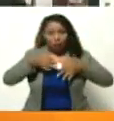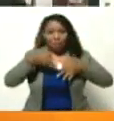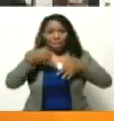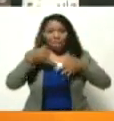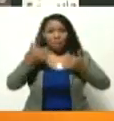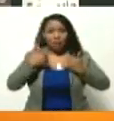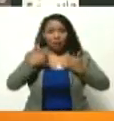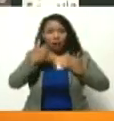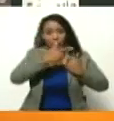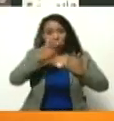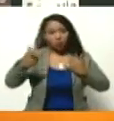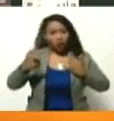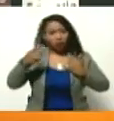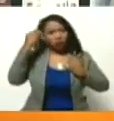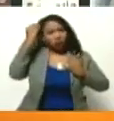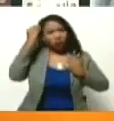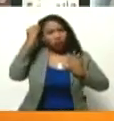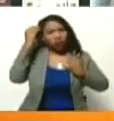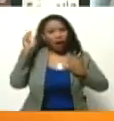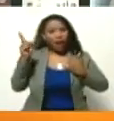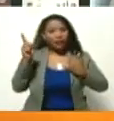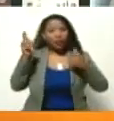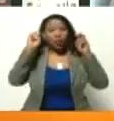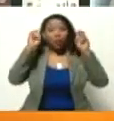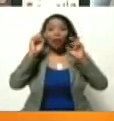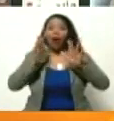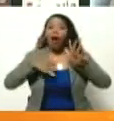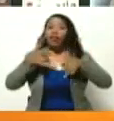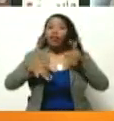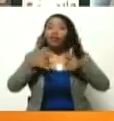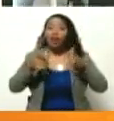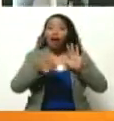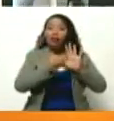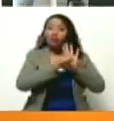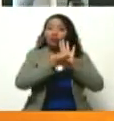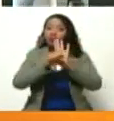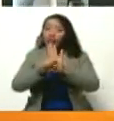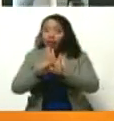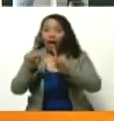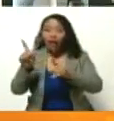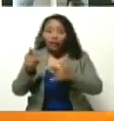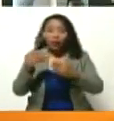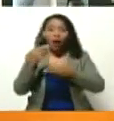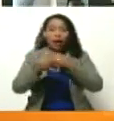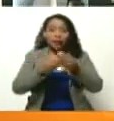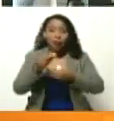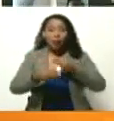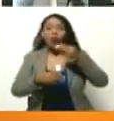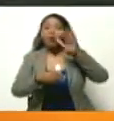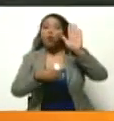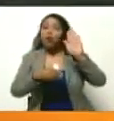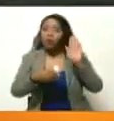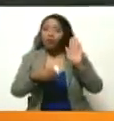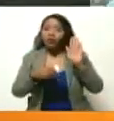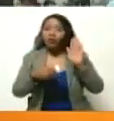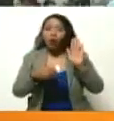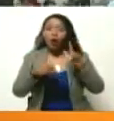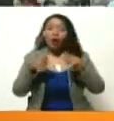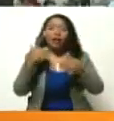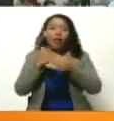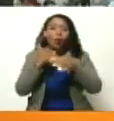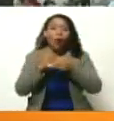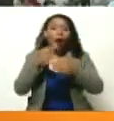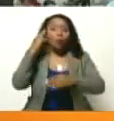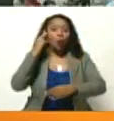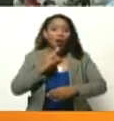acto de un carácter simbólico extraordinario. Usamos nosotros el juramento en el Monte Sacro, el juramento